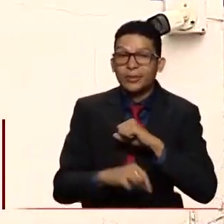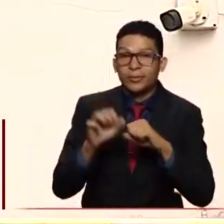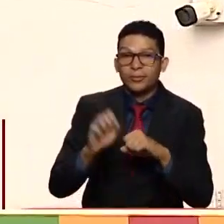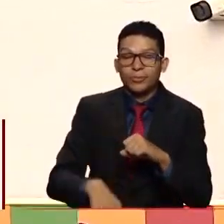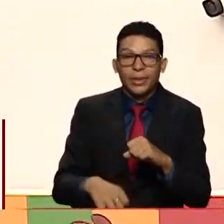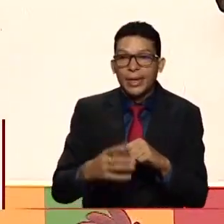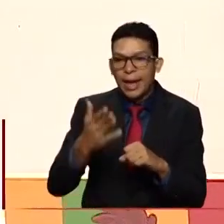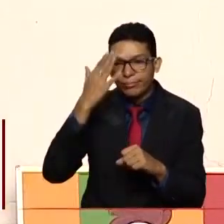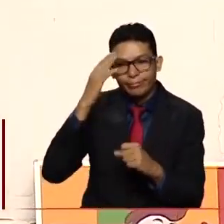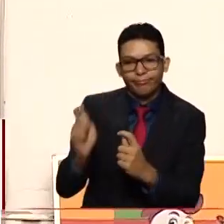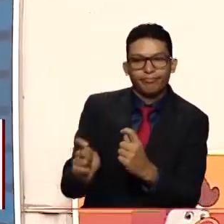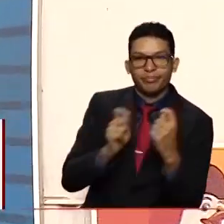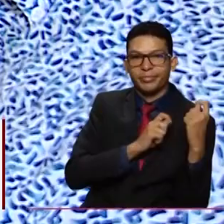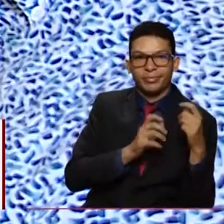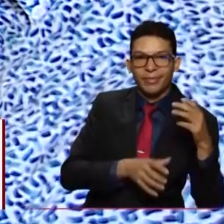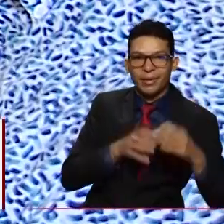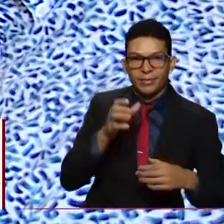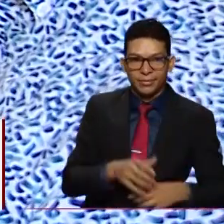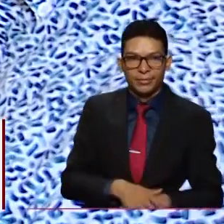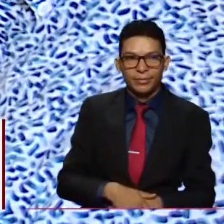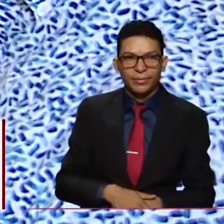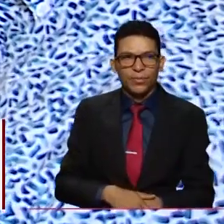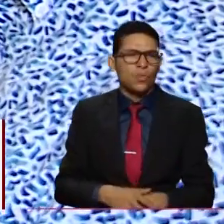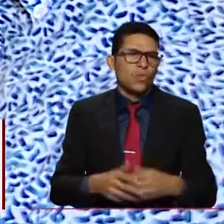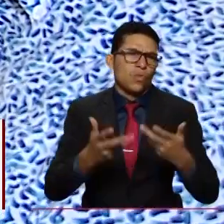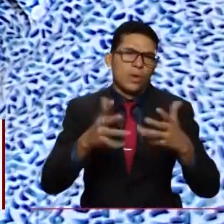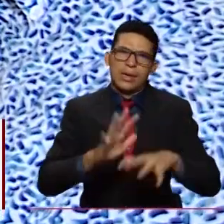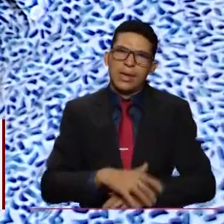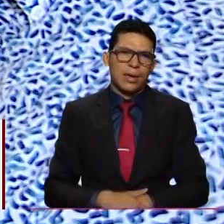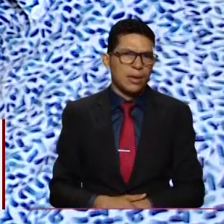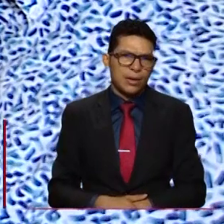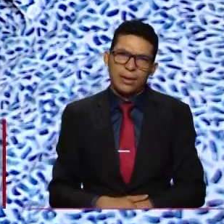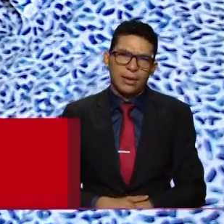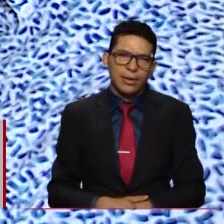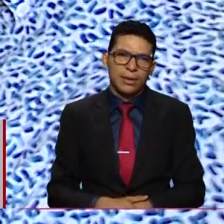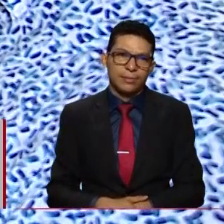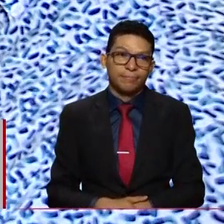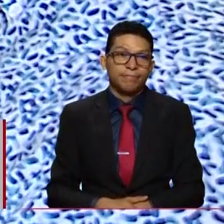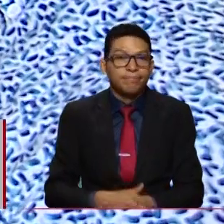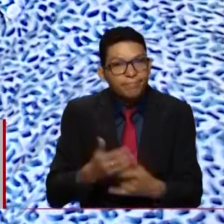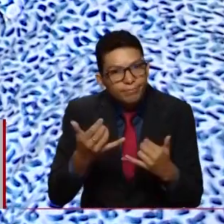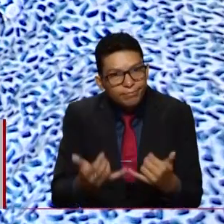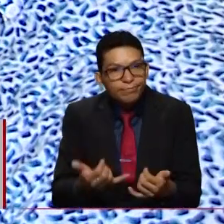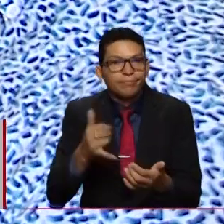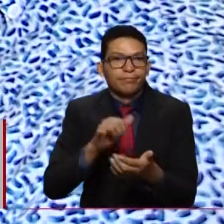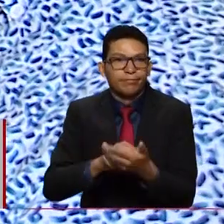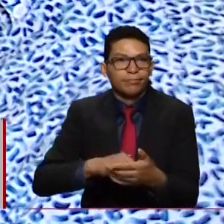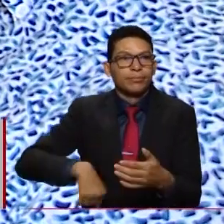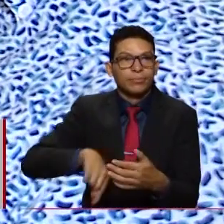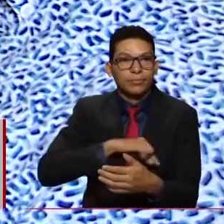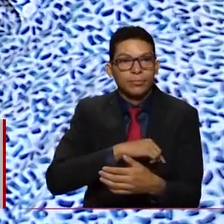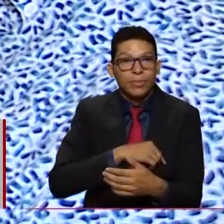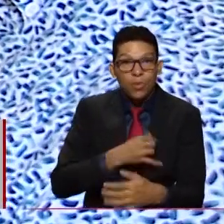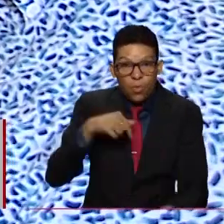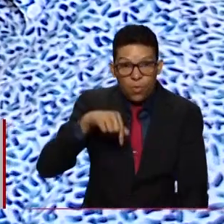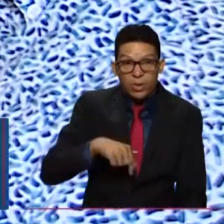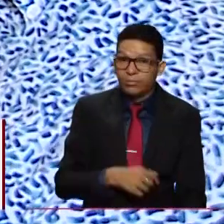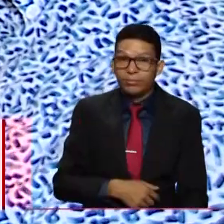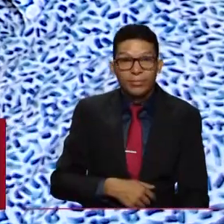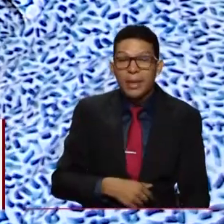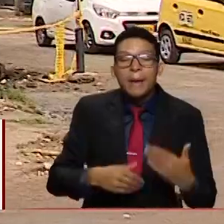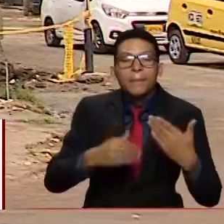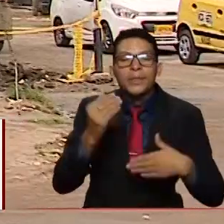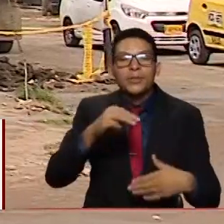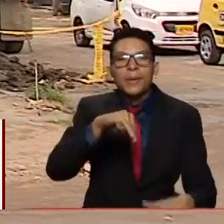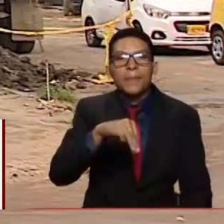personería jurídica eso no es lo que queremos precisamente por eso estamos hoy aquí eh No solamente Hoy estamos desde